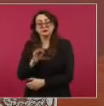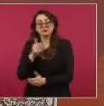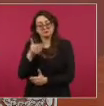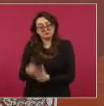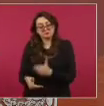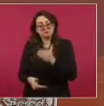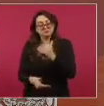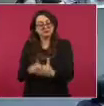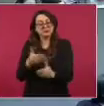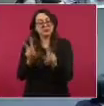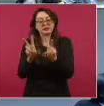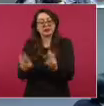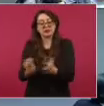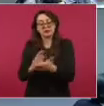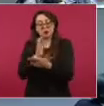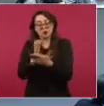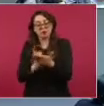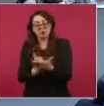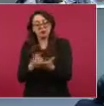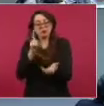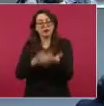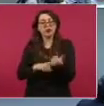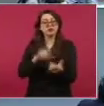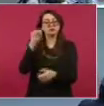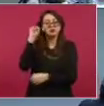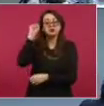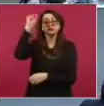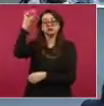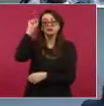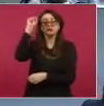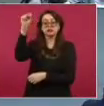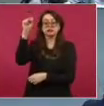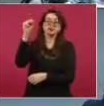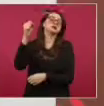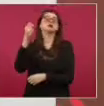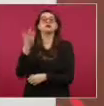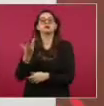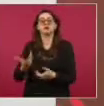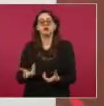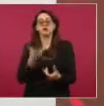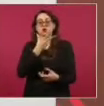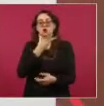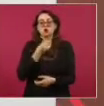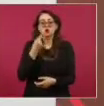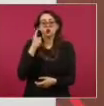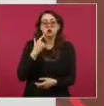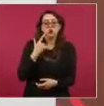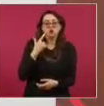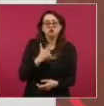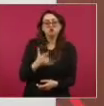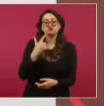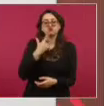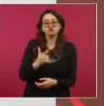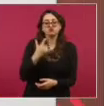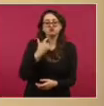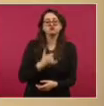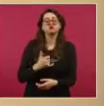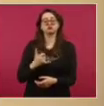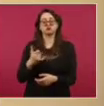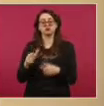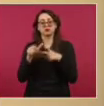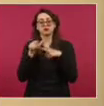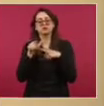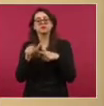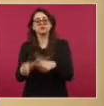contractual. En los sindicatos, las y los trabajadores que los conformamos somos actuantes,